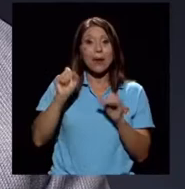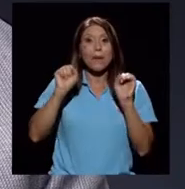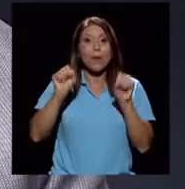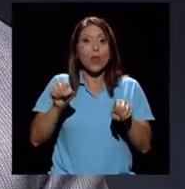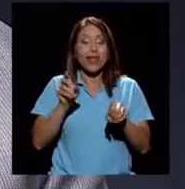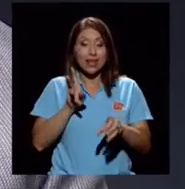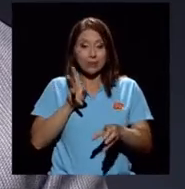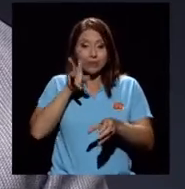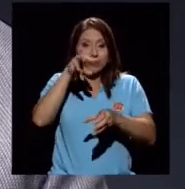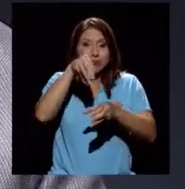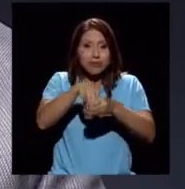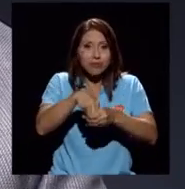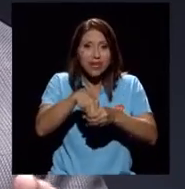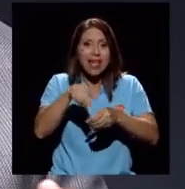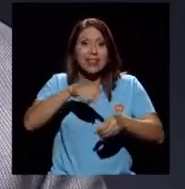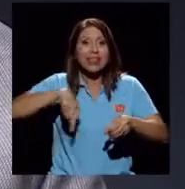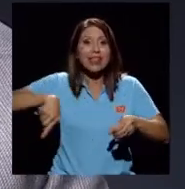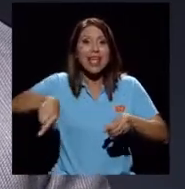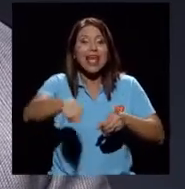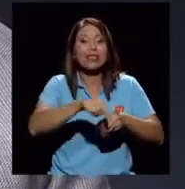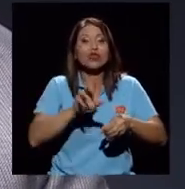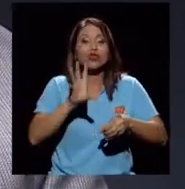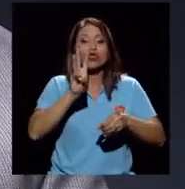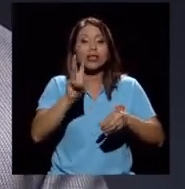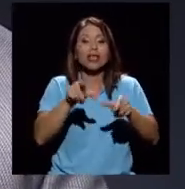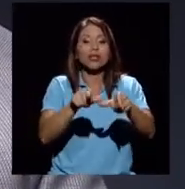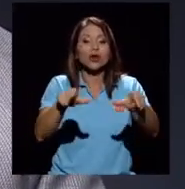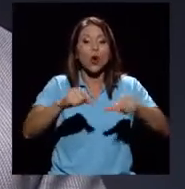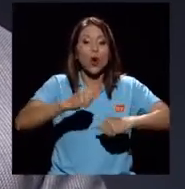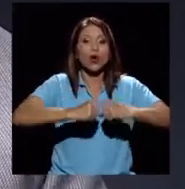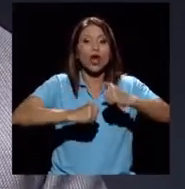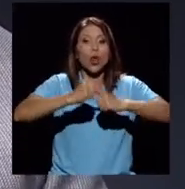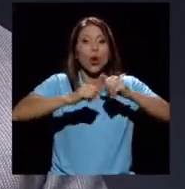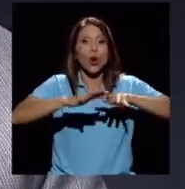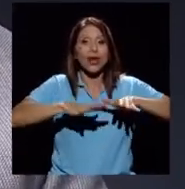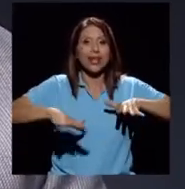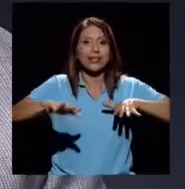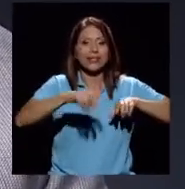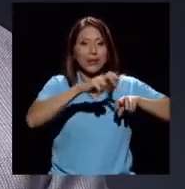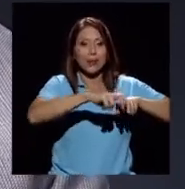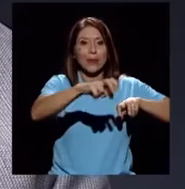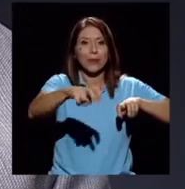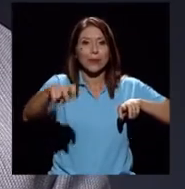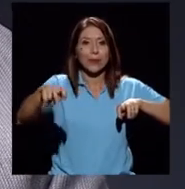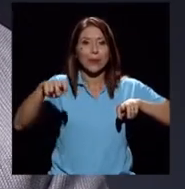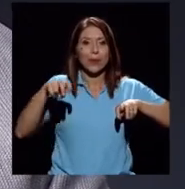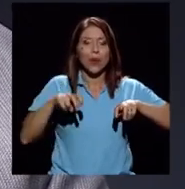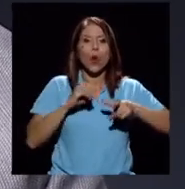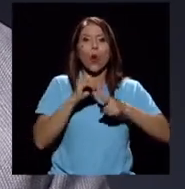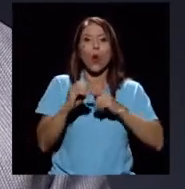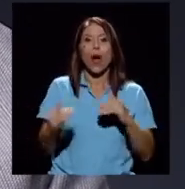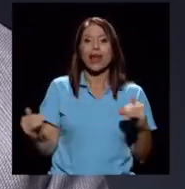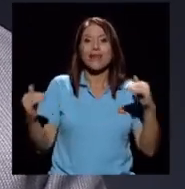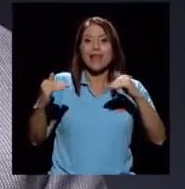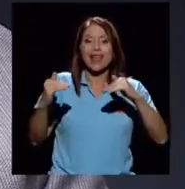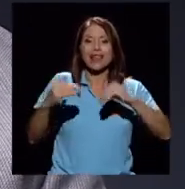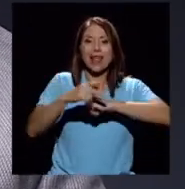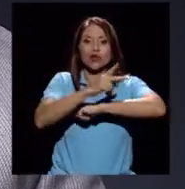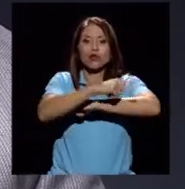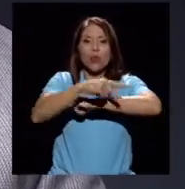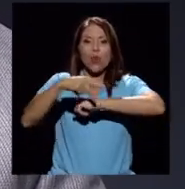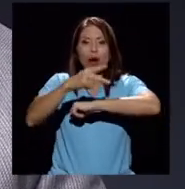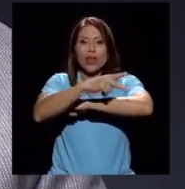de infraestructura terrestre este a nivel de los puertos e